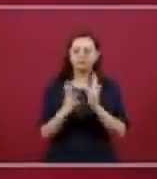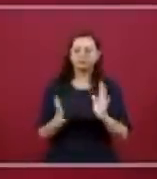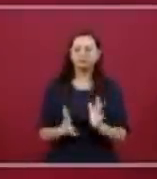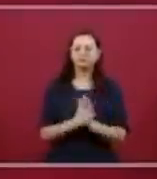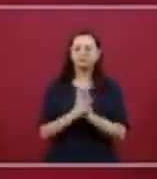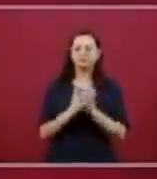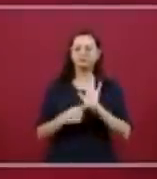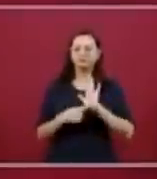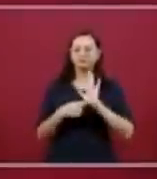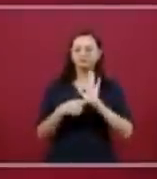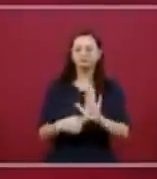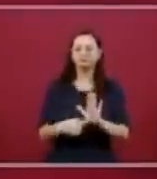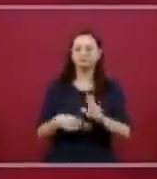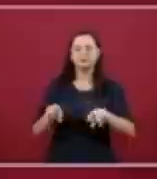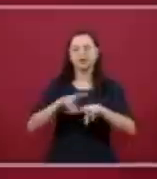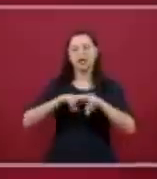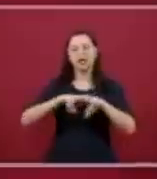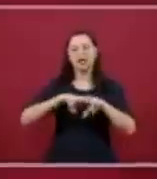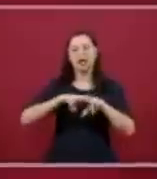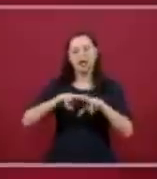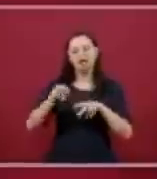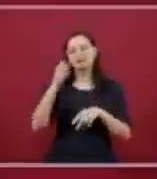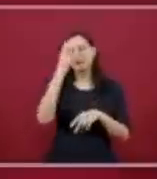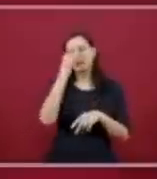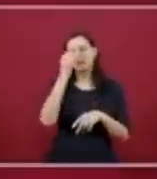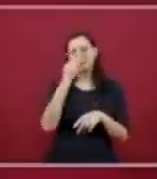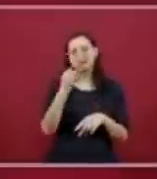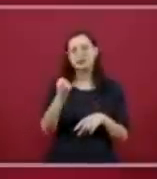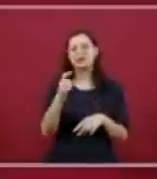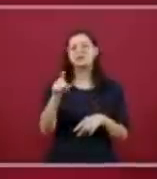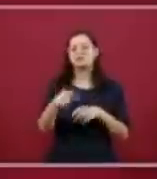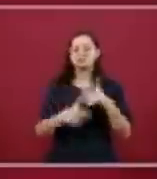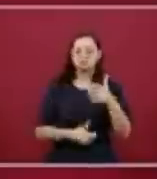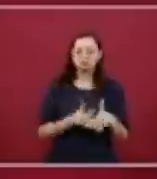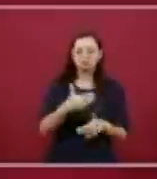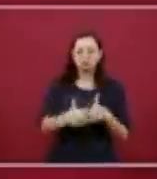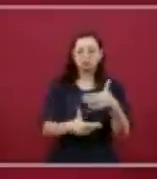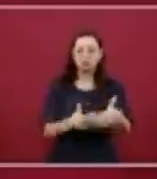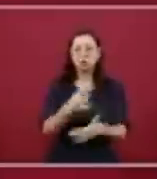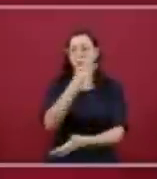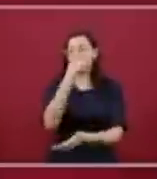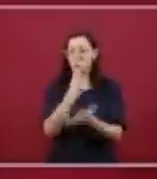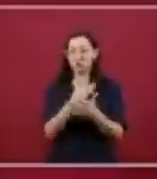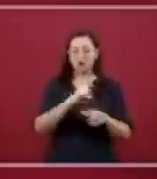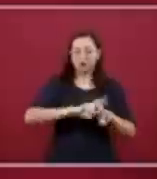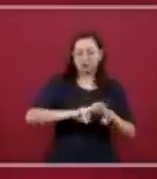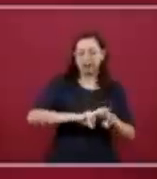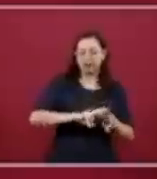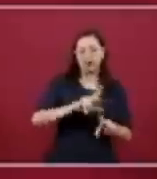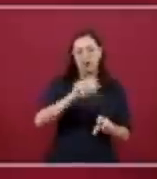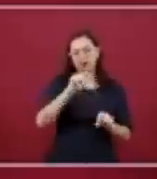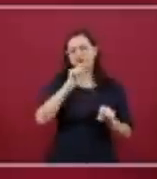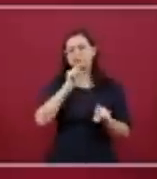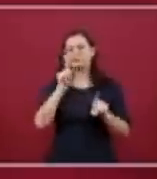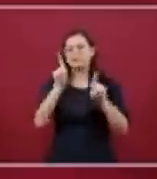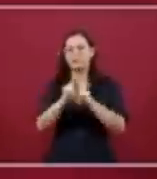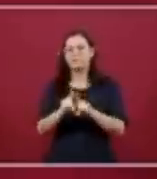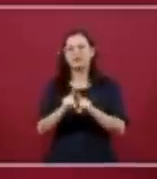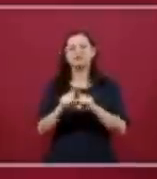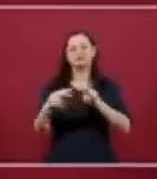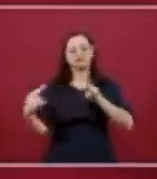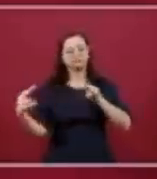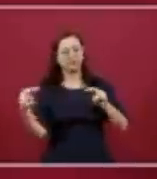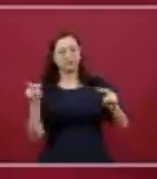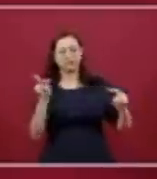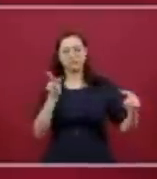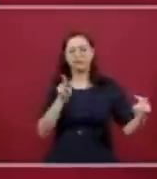una presentación del Tren Maya, el avance, pero no solamente del Tren Maya, hubo un espacio para ver en tercera dimensión